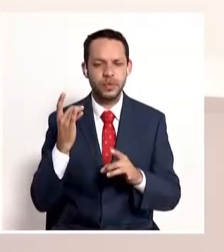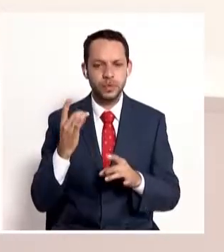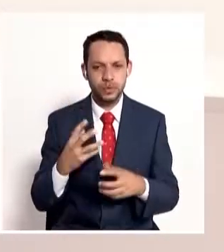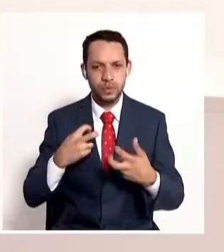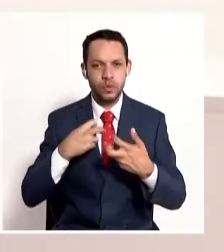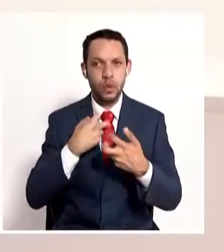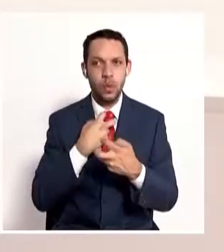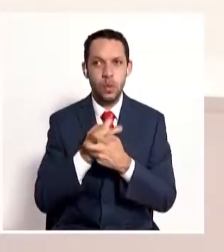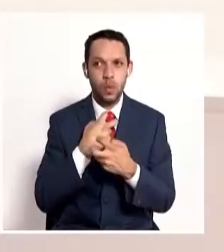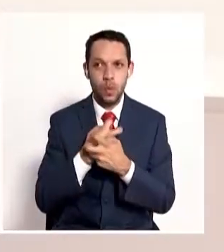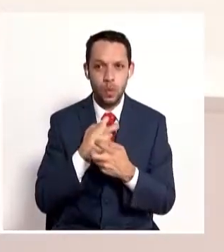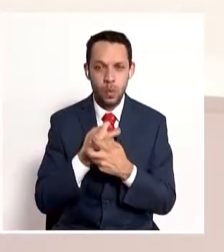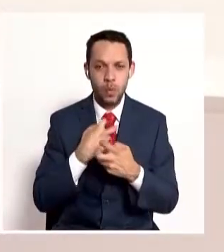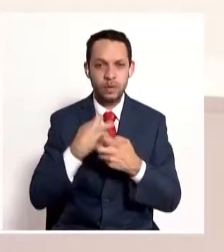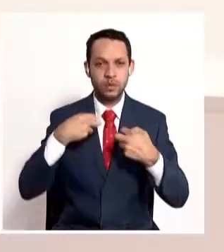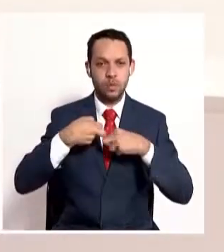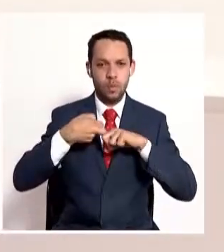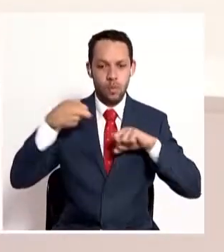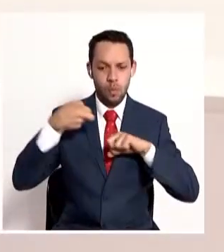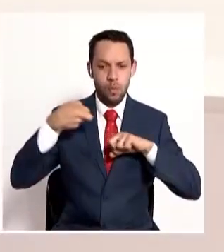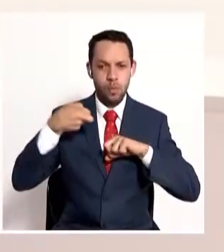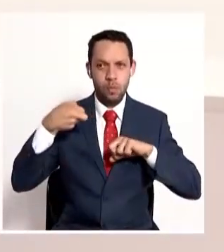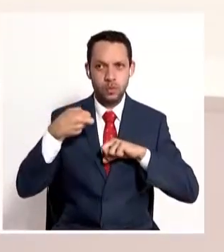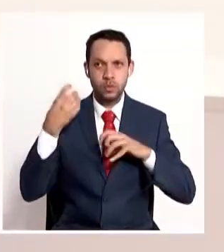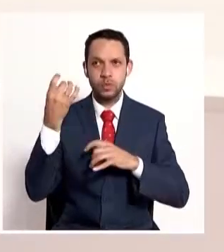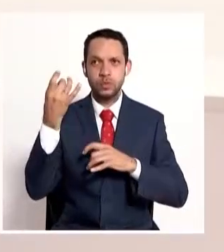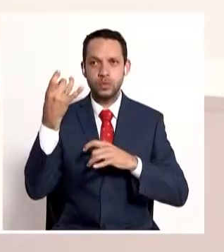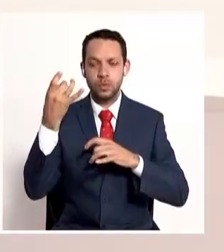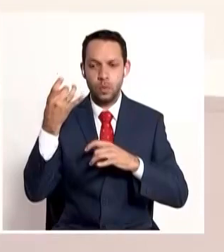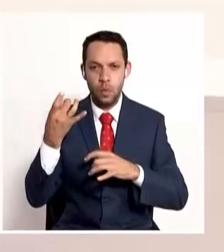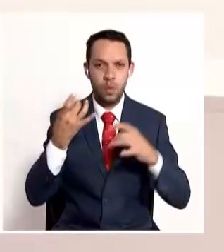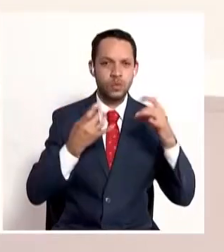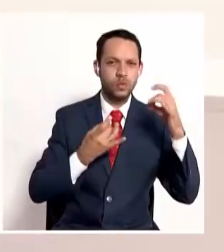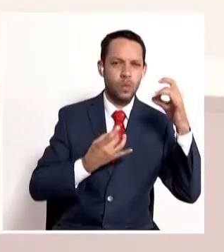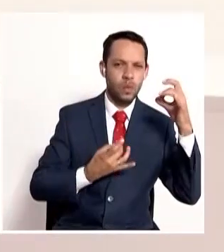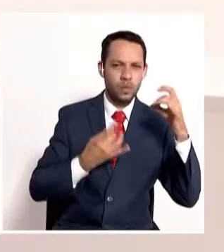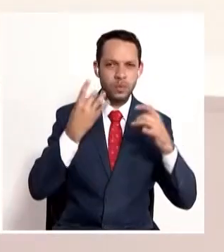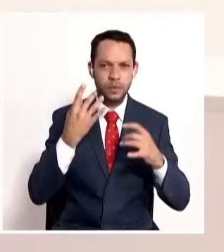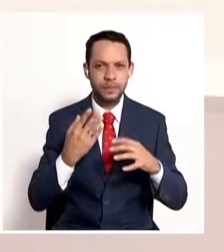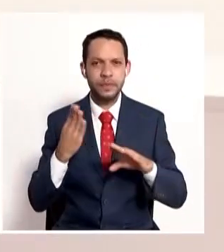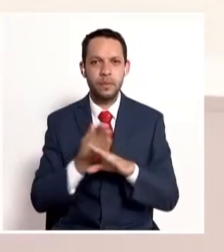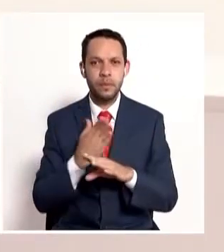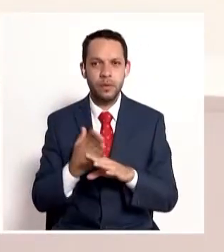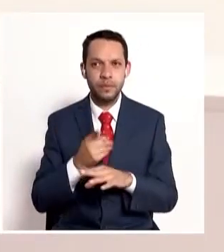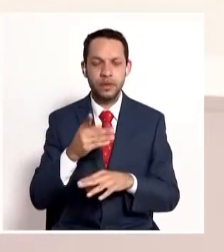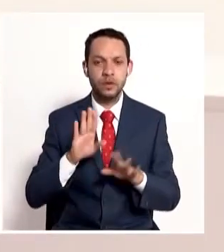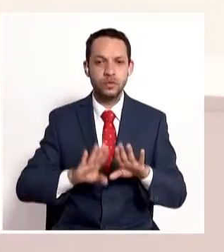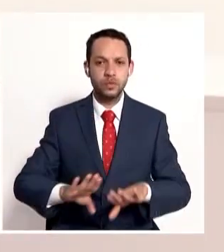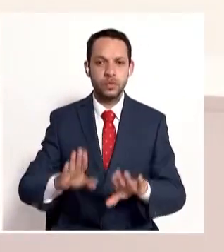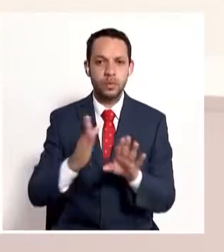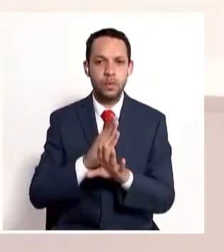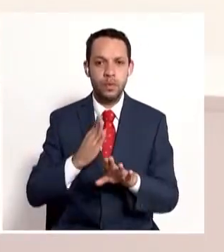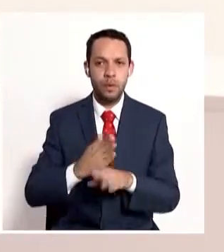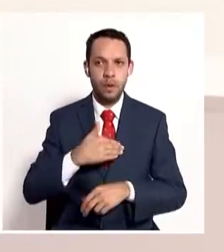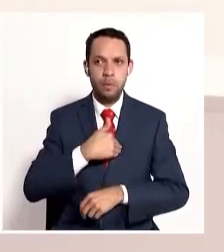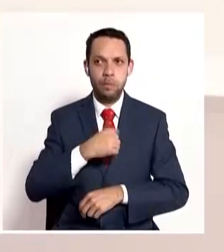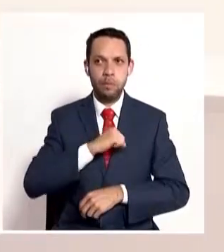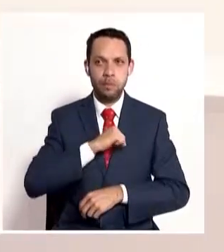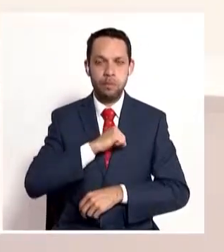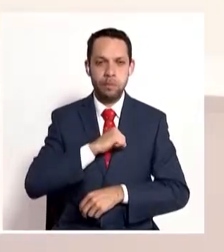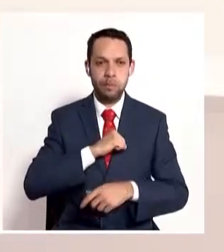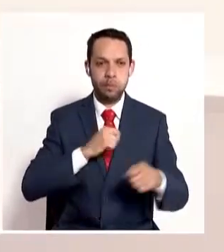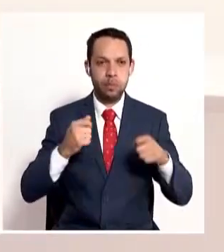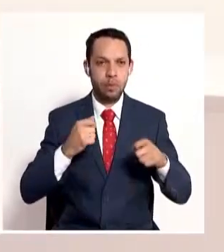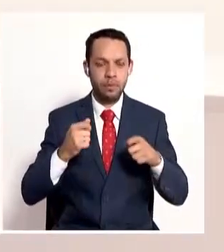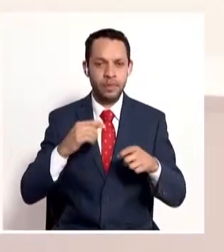sin lugar a dudas la principal causa de enfermedad de la enfermedad cardiovascular lo que nos lleva a la muerte